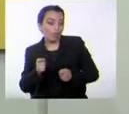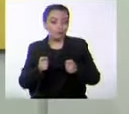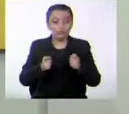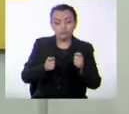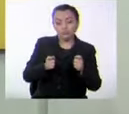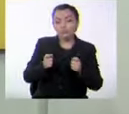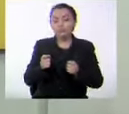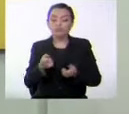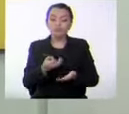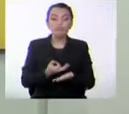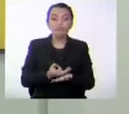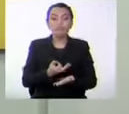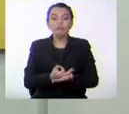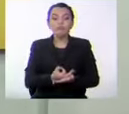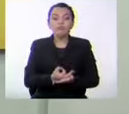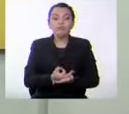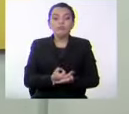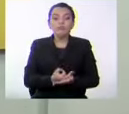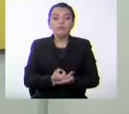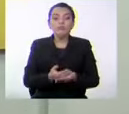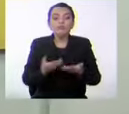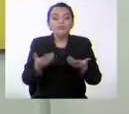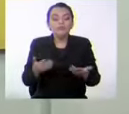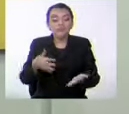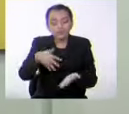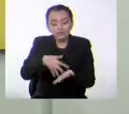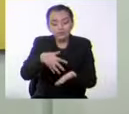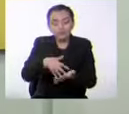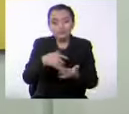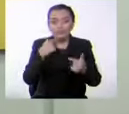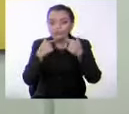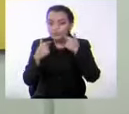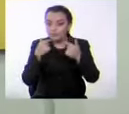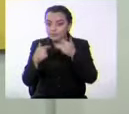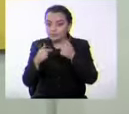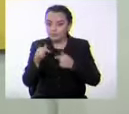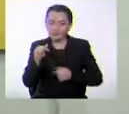podía degenerarse y podía llegar a ser una demagogia.